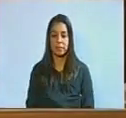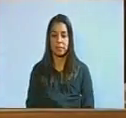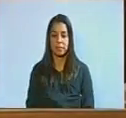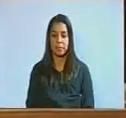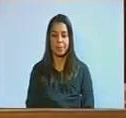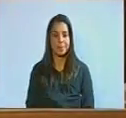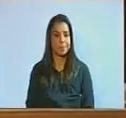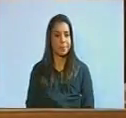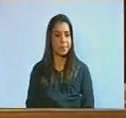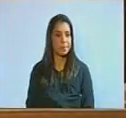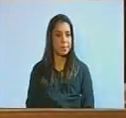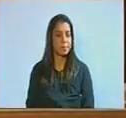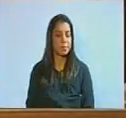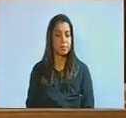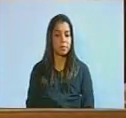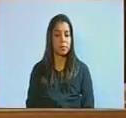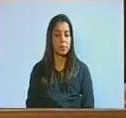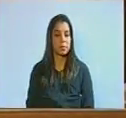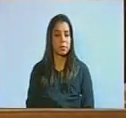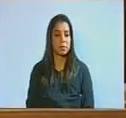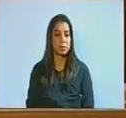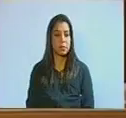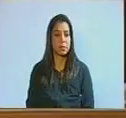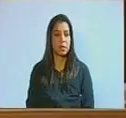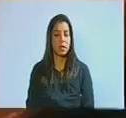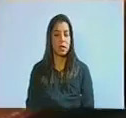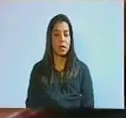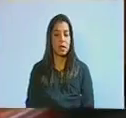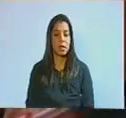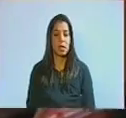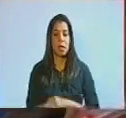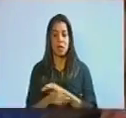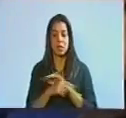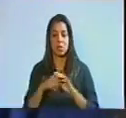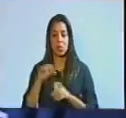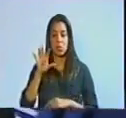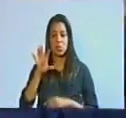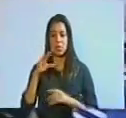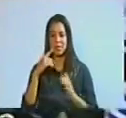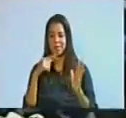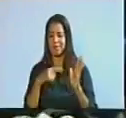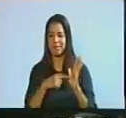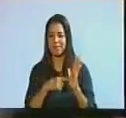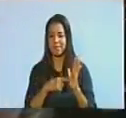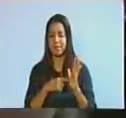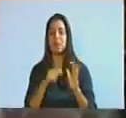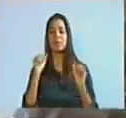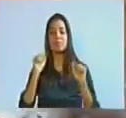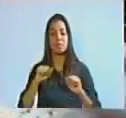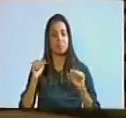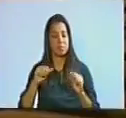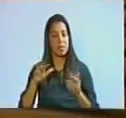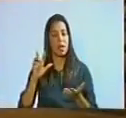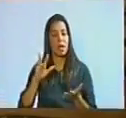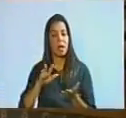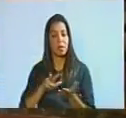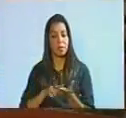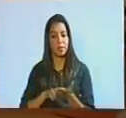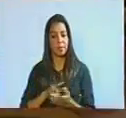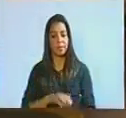En consideración, artículo 5 sobre orden público, interés general y social. Aprobado.